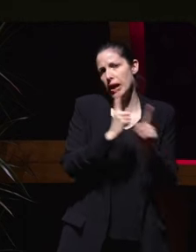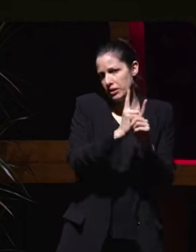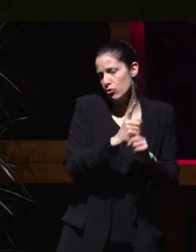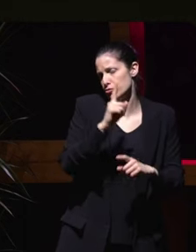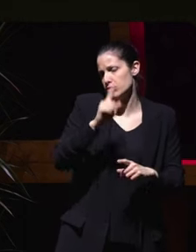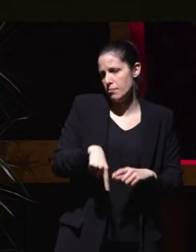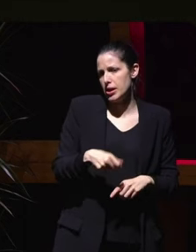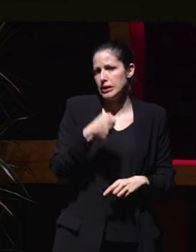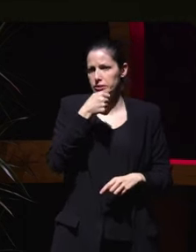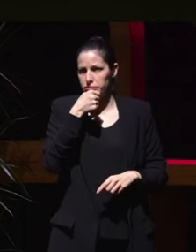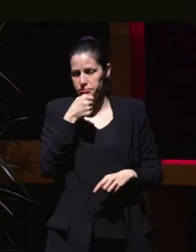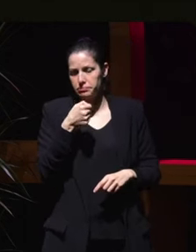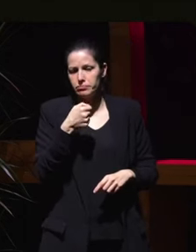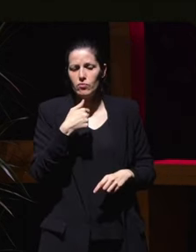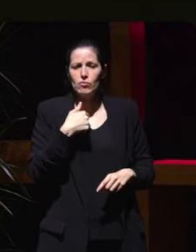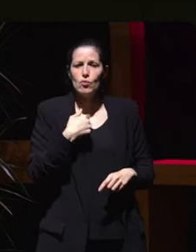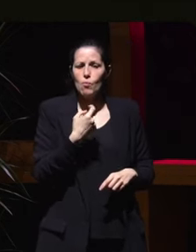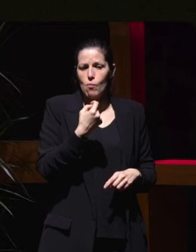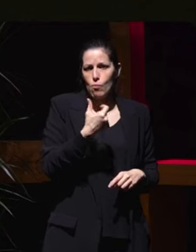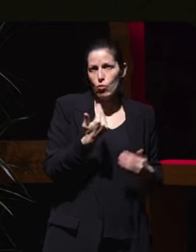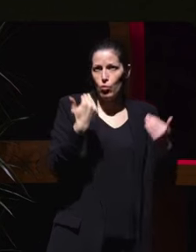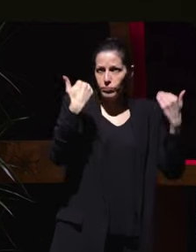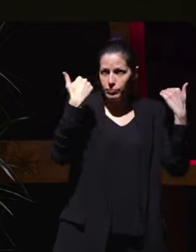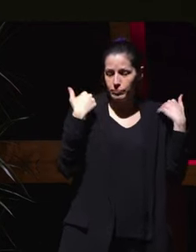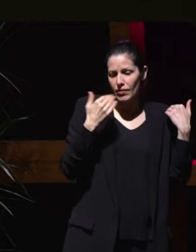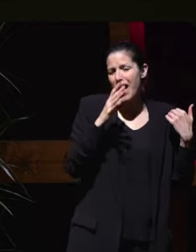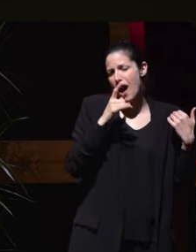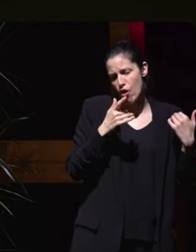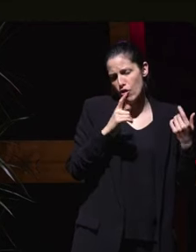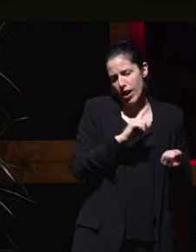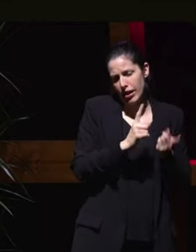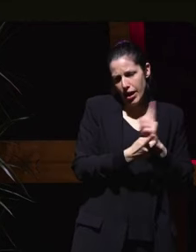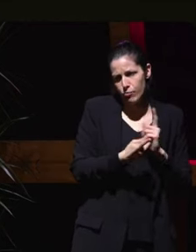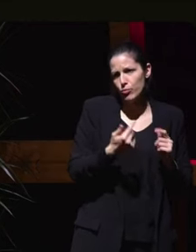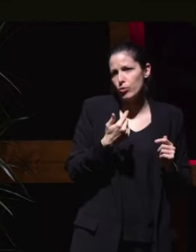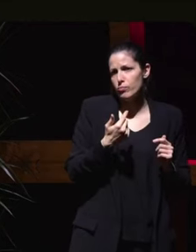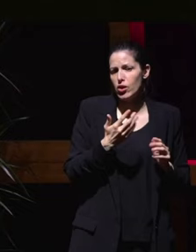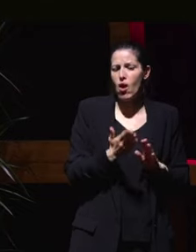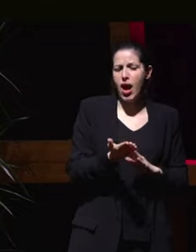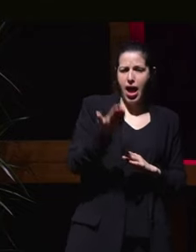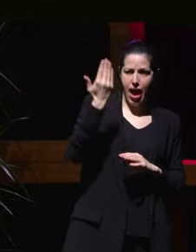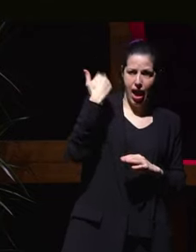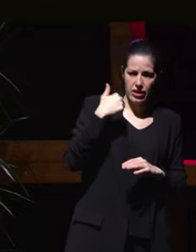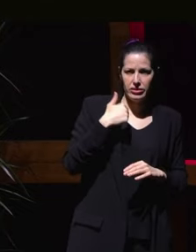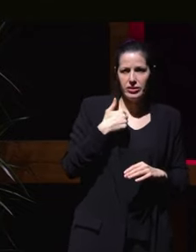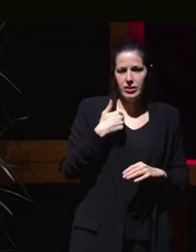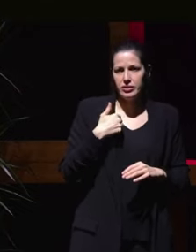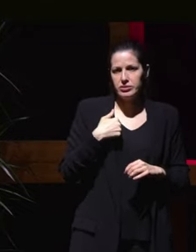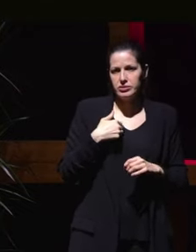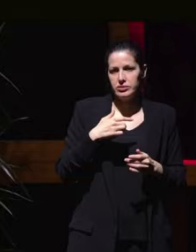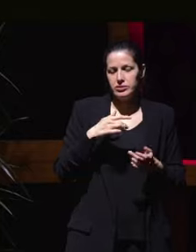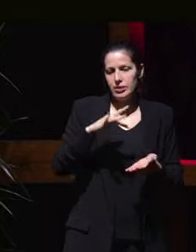eu son o inalámbrico, a persoa que está, agora xa non, porque tamén eso mudaron, a pie de campo, pero aí anos sí que estábamos no